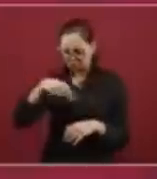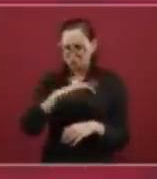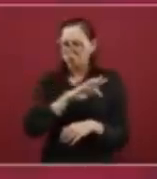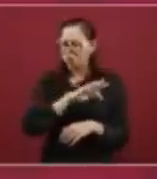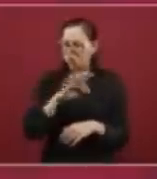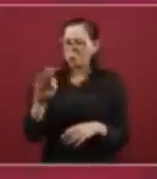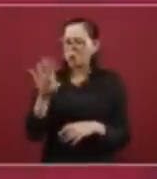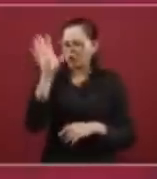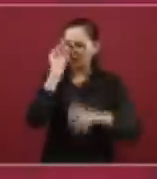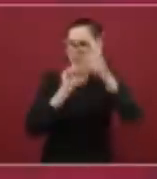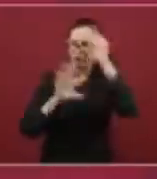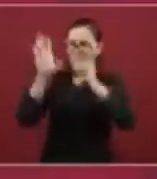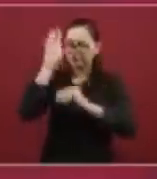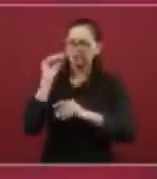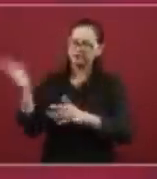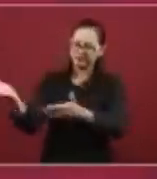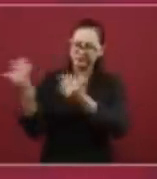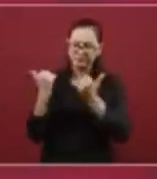a aprender